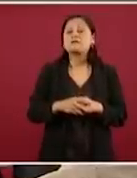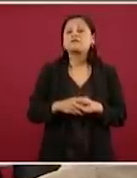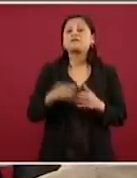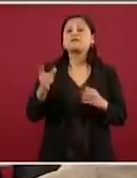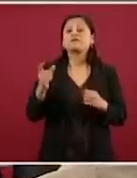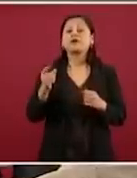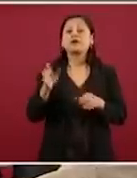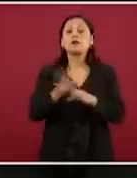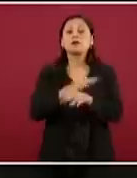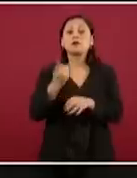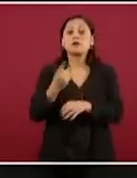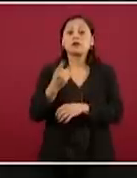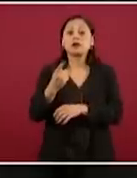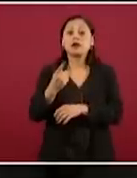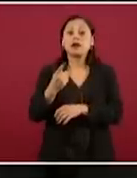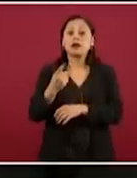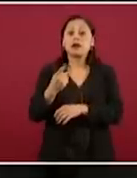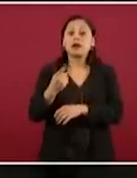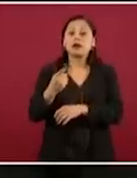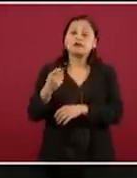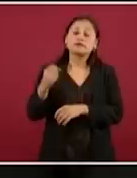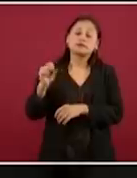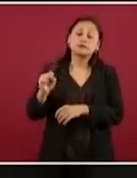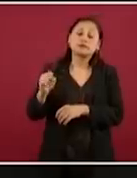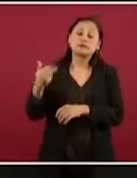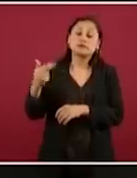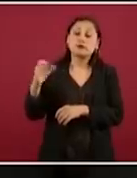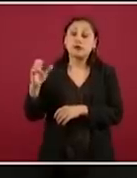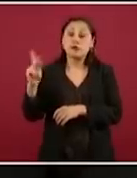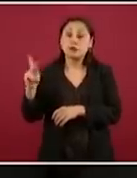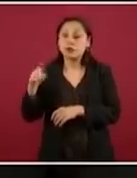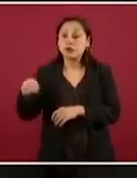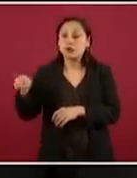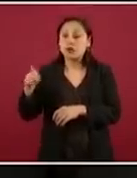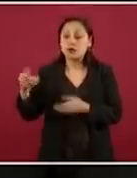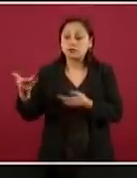tarifas, no solo no